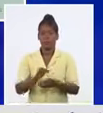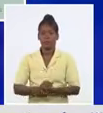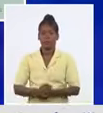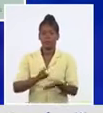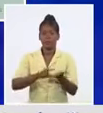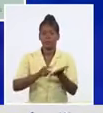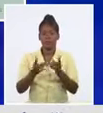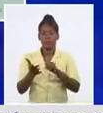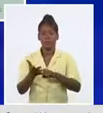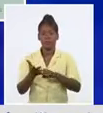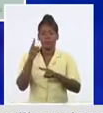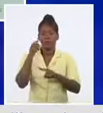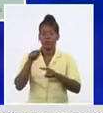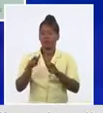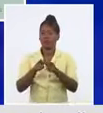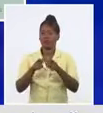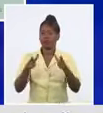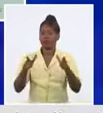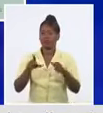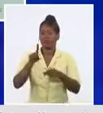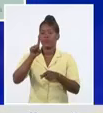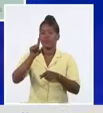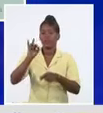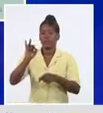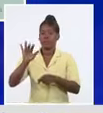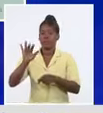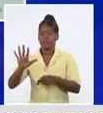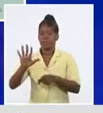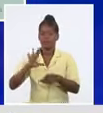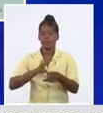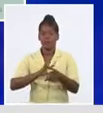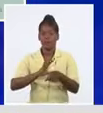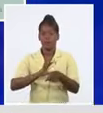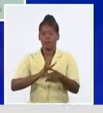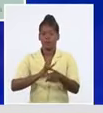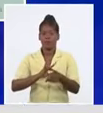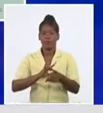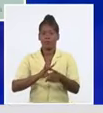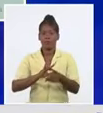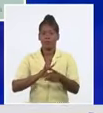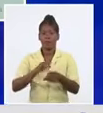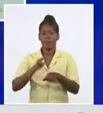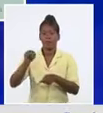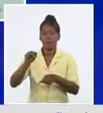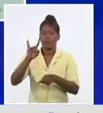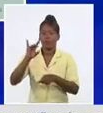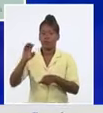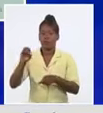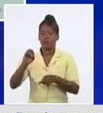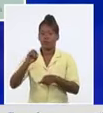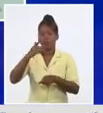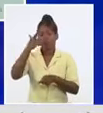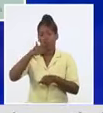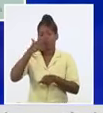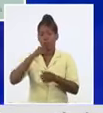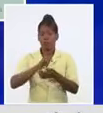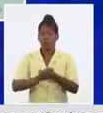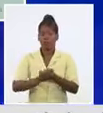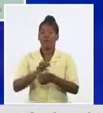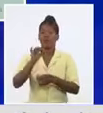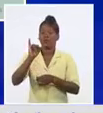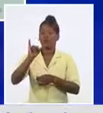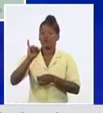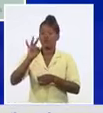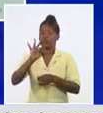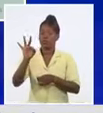hoy con las mayores cifras, 175 casos positivos, Manatí 90, Amancio Rodríguez 88,